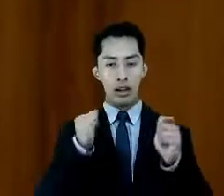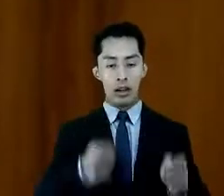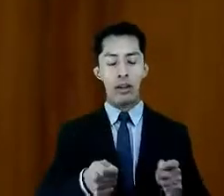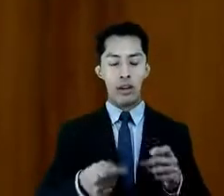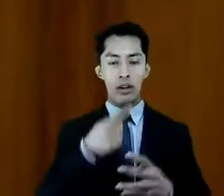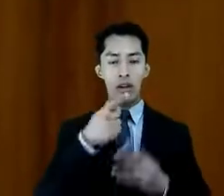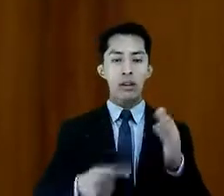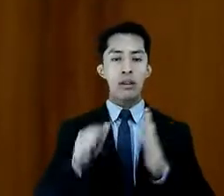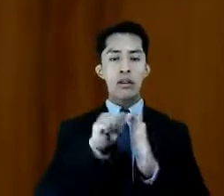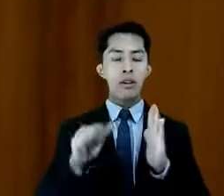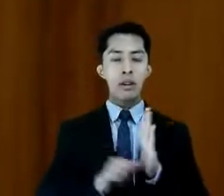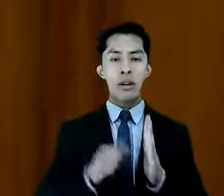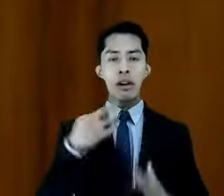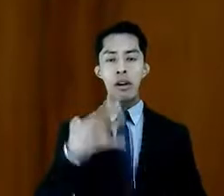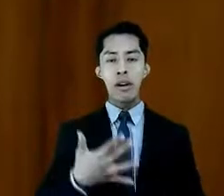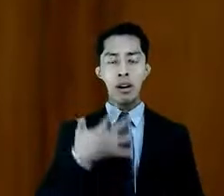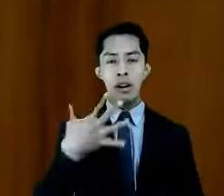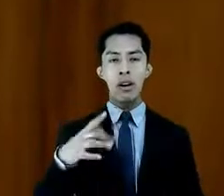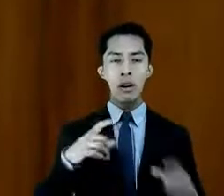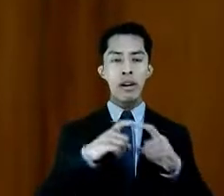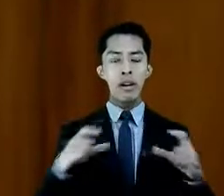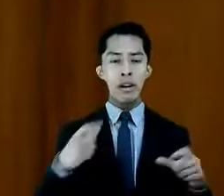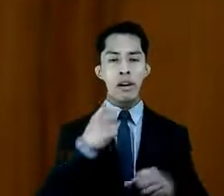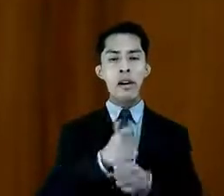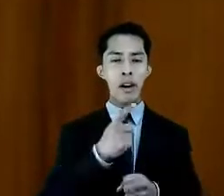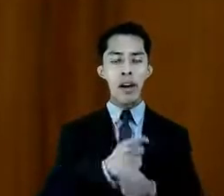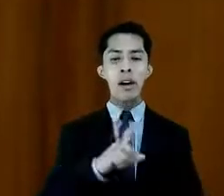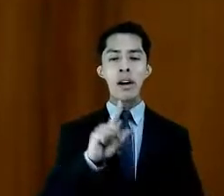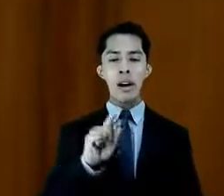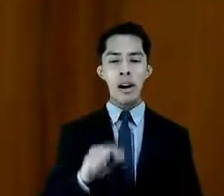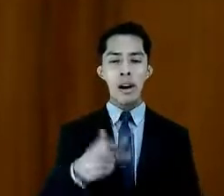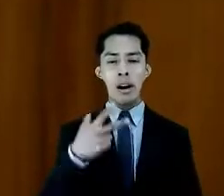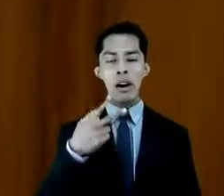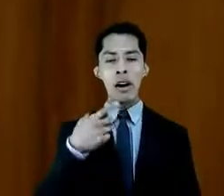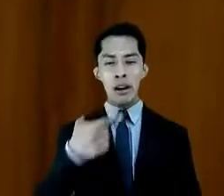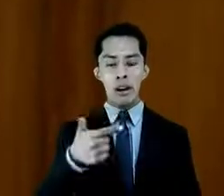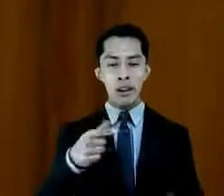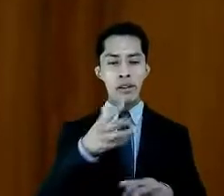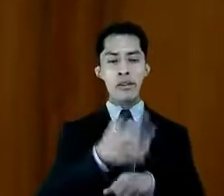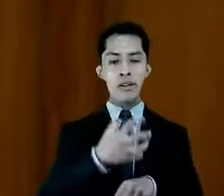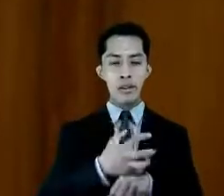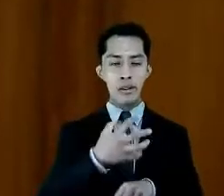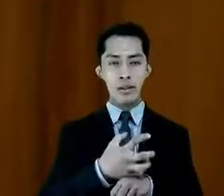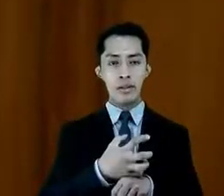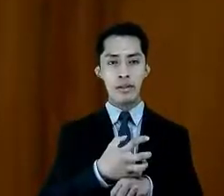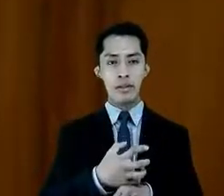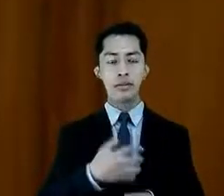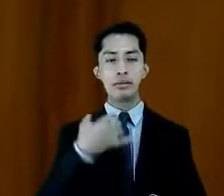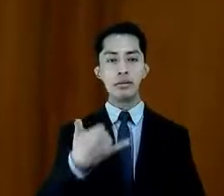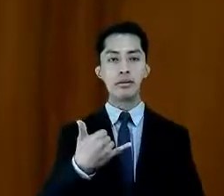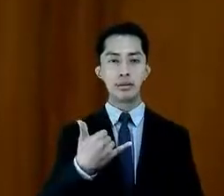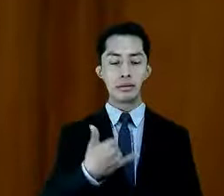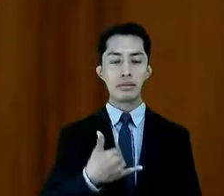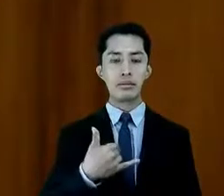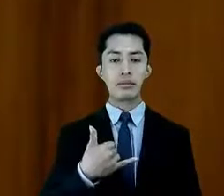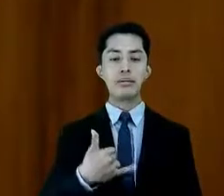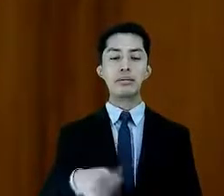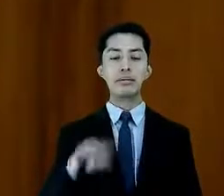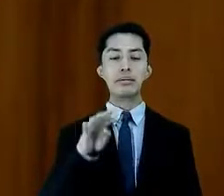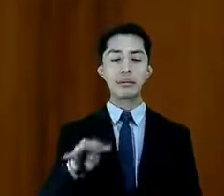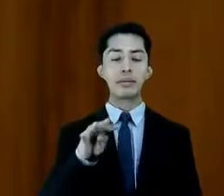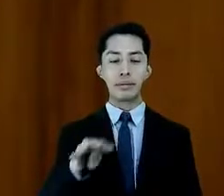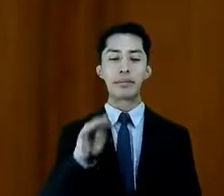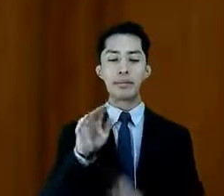los artículos 55, fracción primera y 77, fracción quinta y 19ª